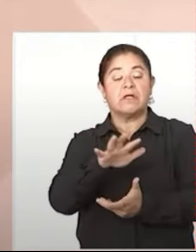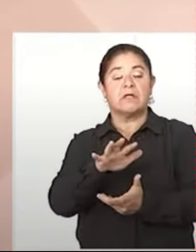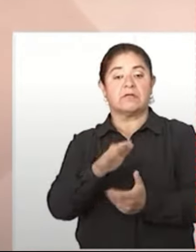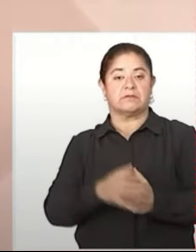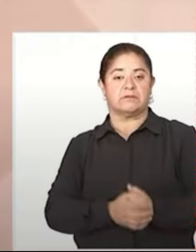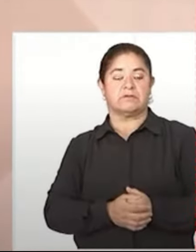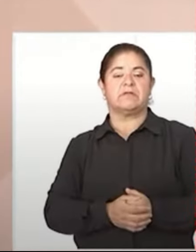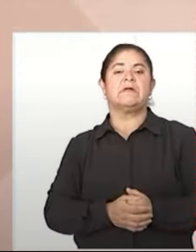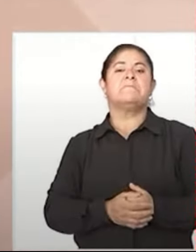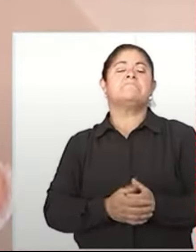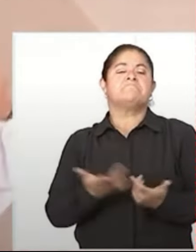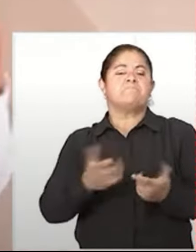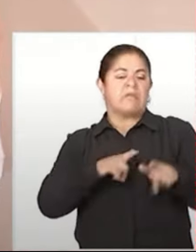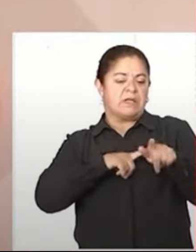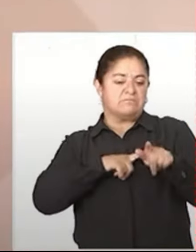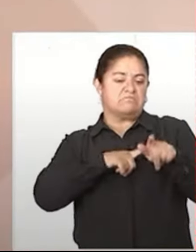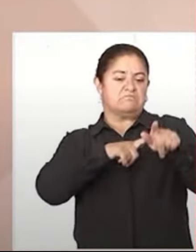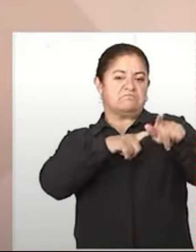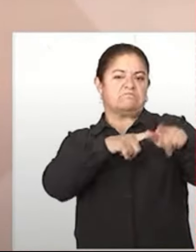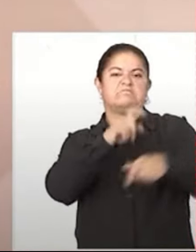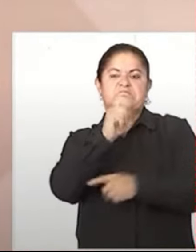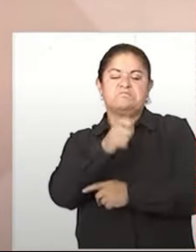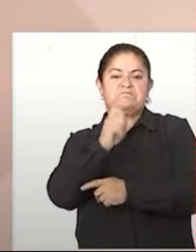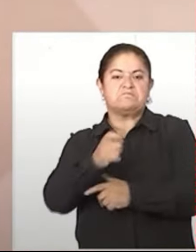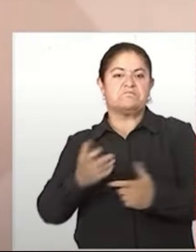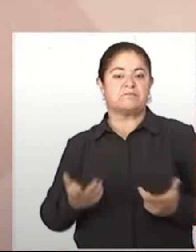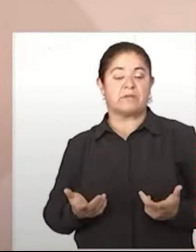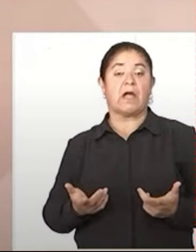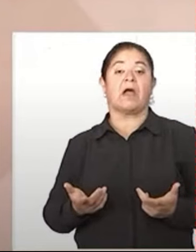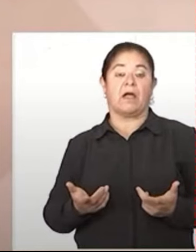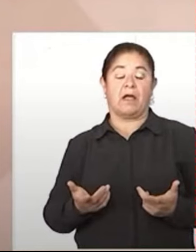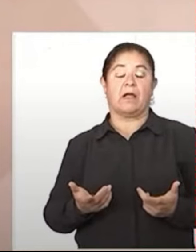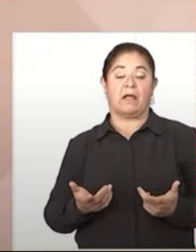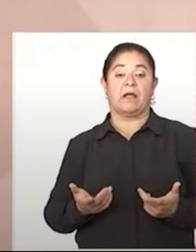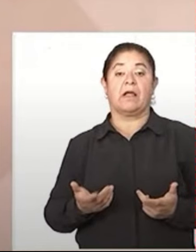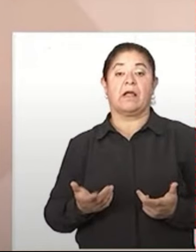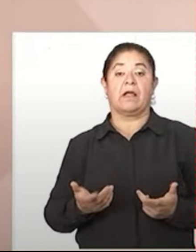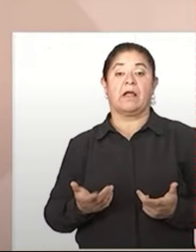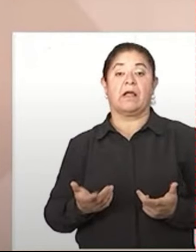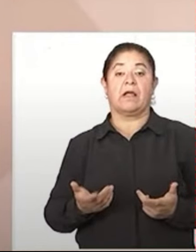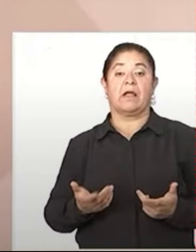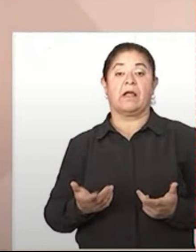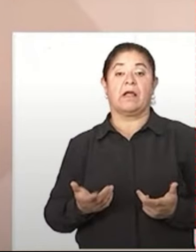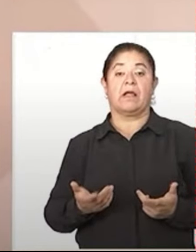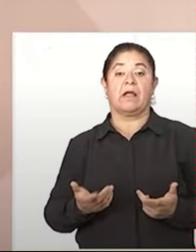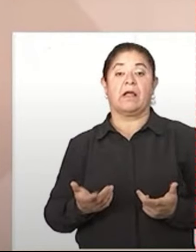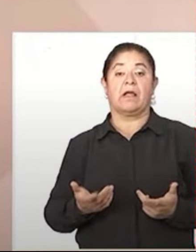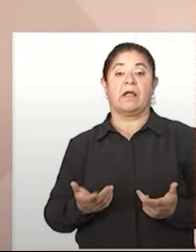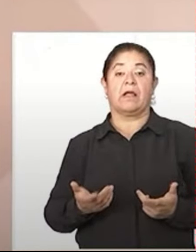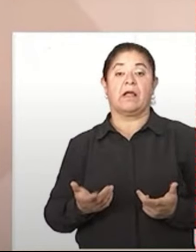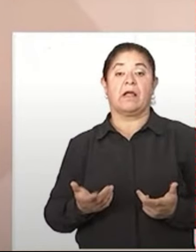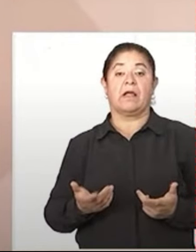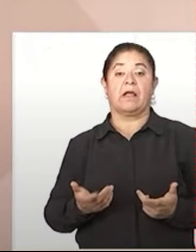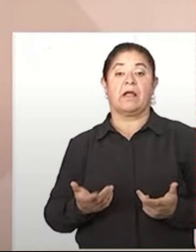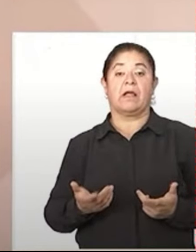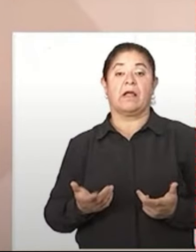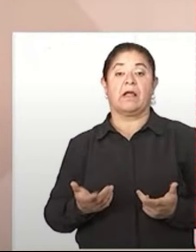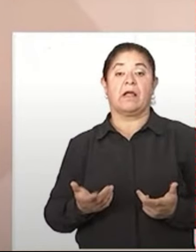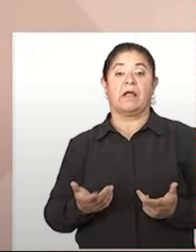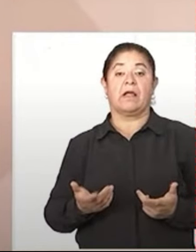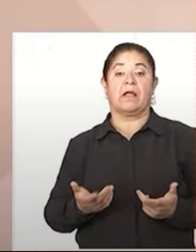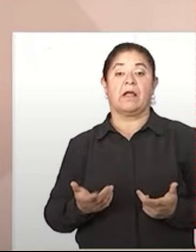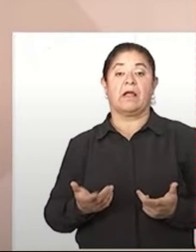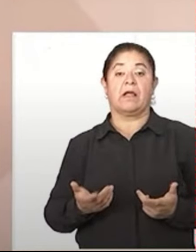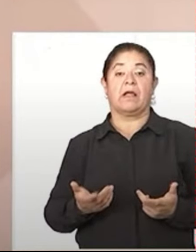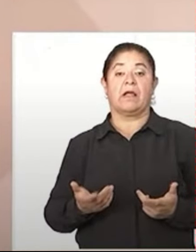seguir con los programas que inició el presidente escuchen por favor amigos que ahí